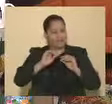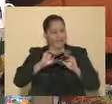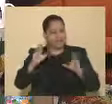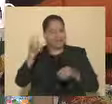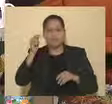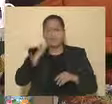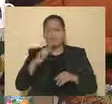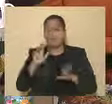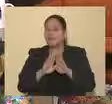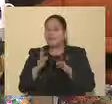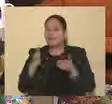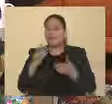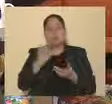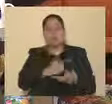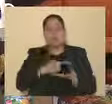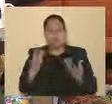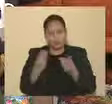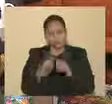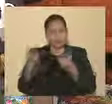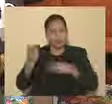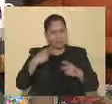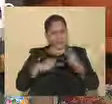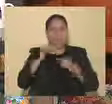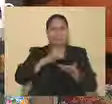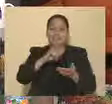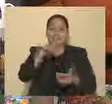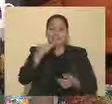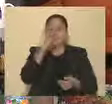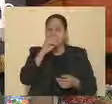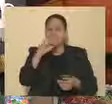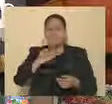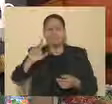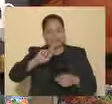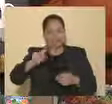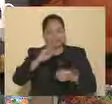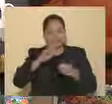siempre estar con ustedes, amigos. Gracias, Gracias. Irene. Gracias y feliz fin de semana. Igualmente. Bueno,